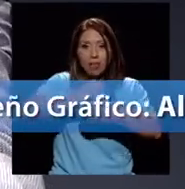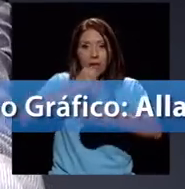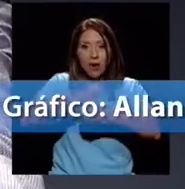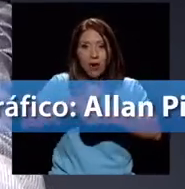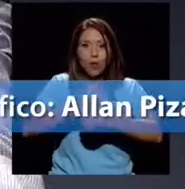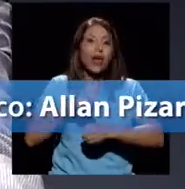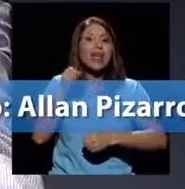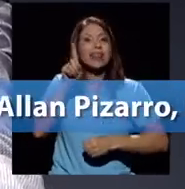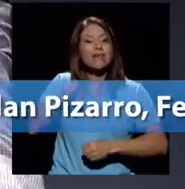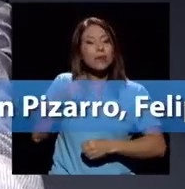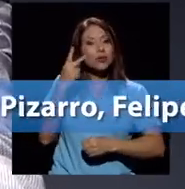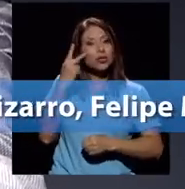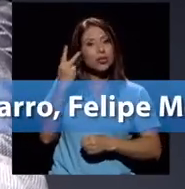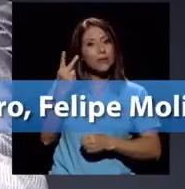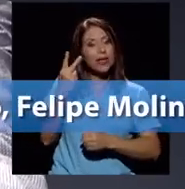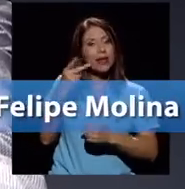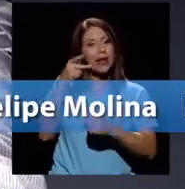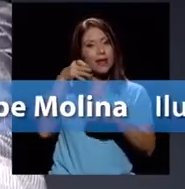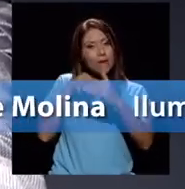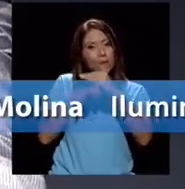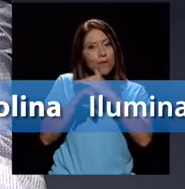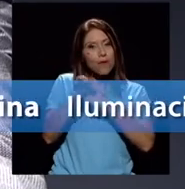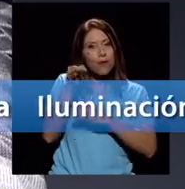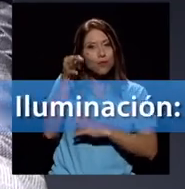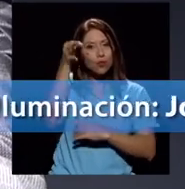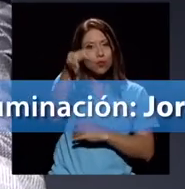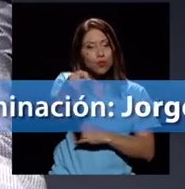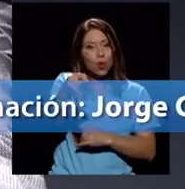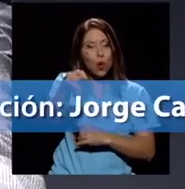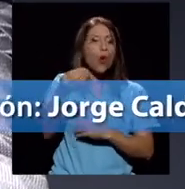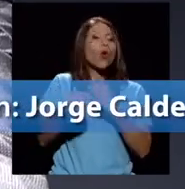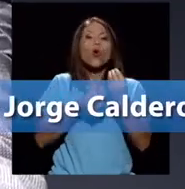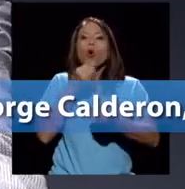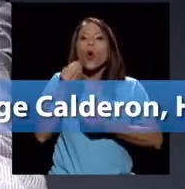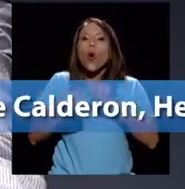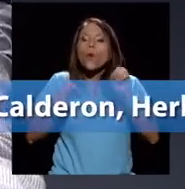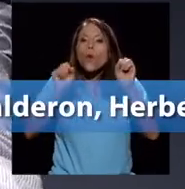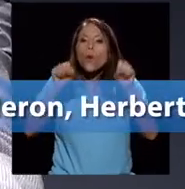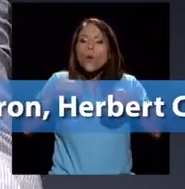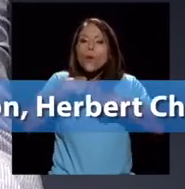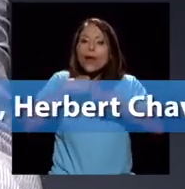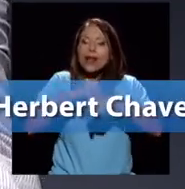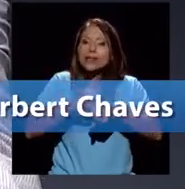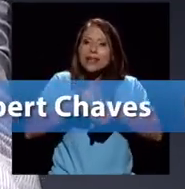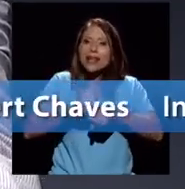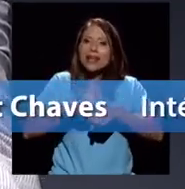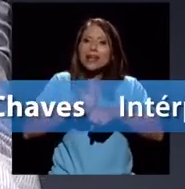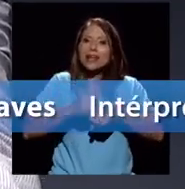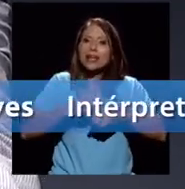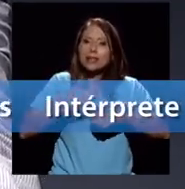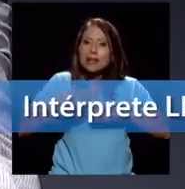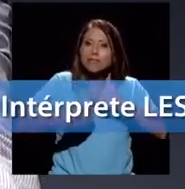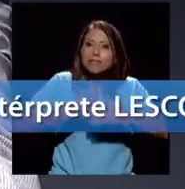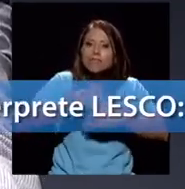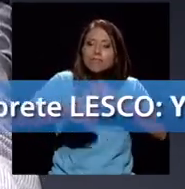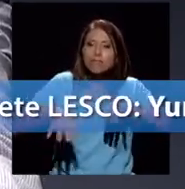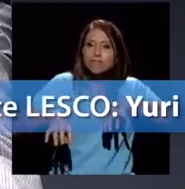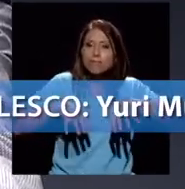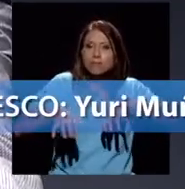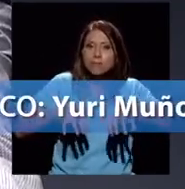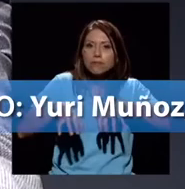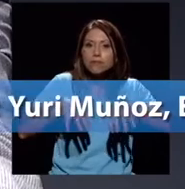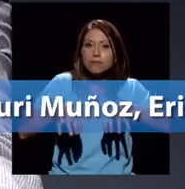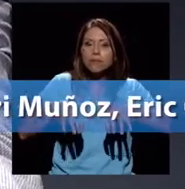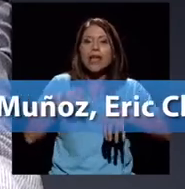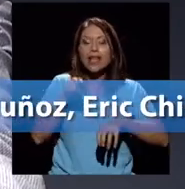lograr que el motor en el cabús es la